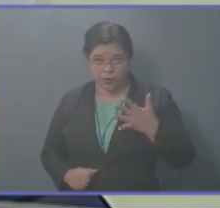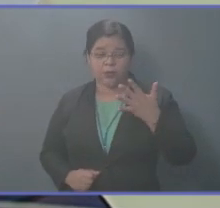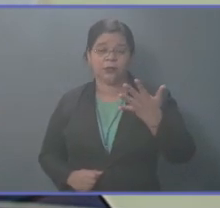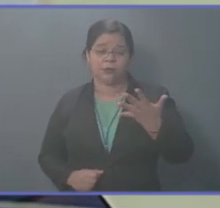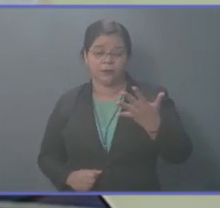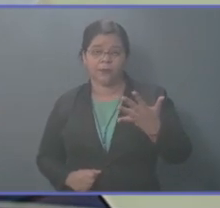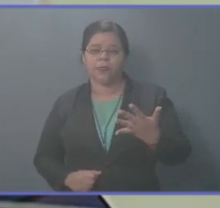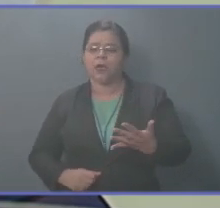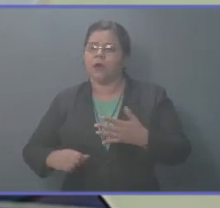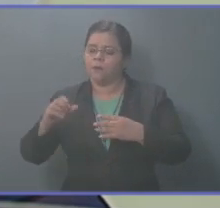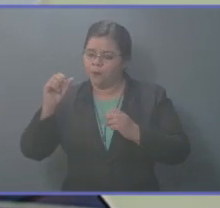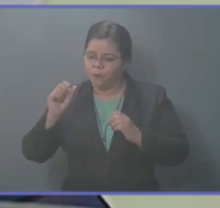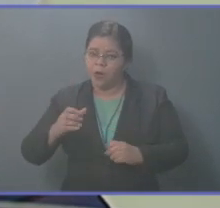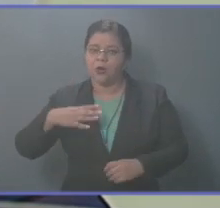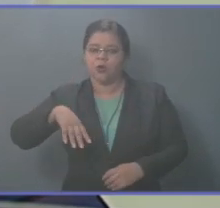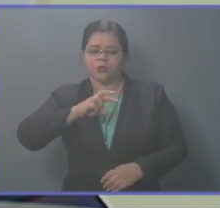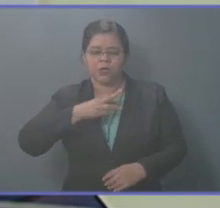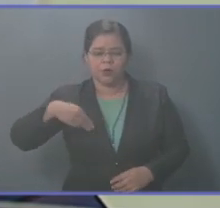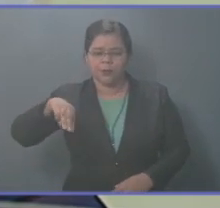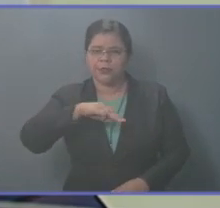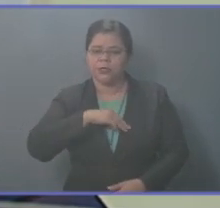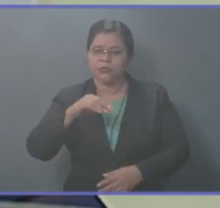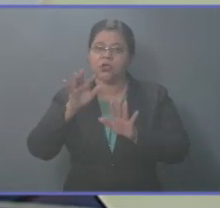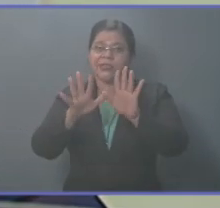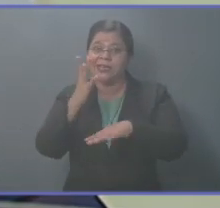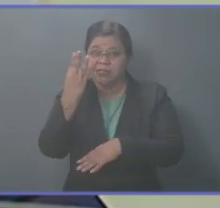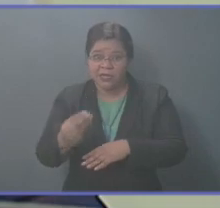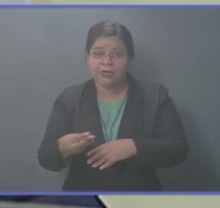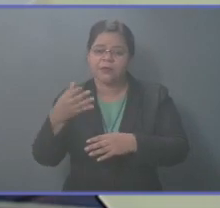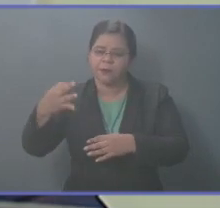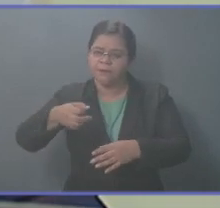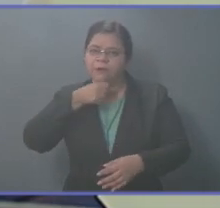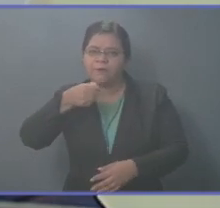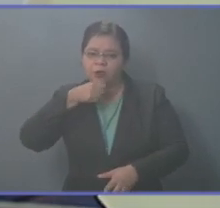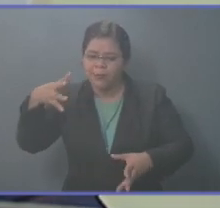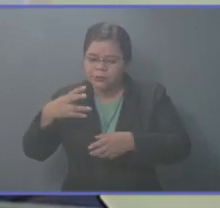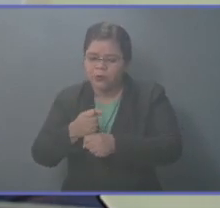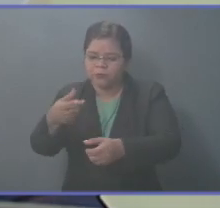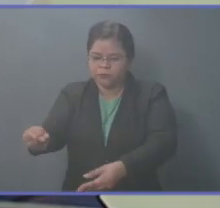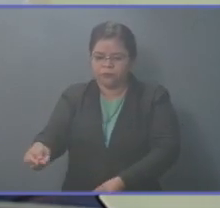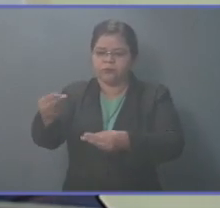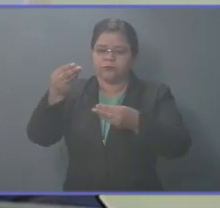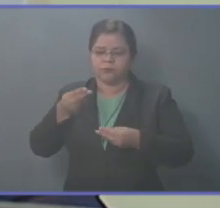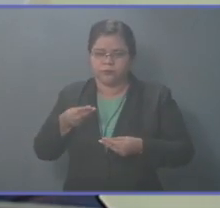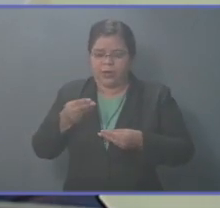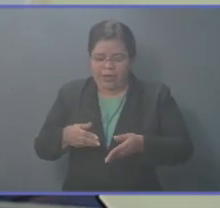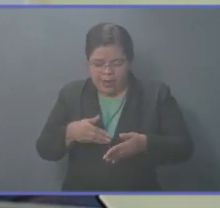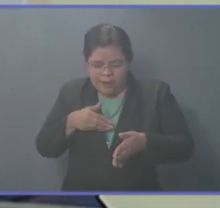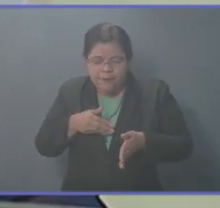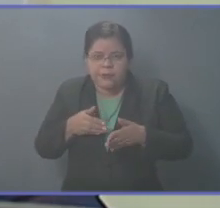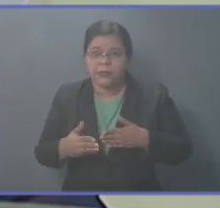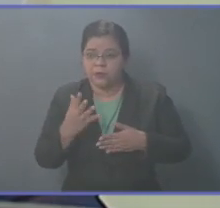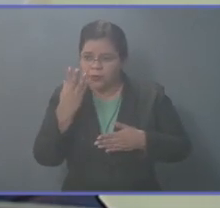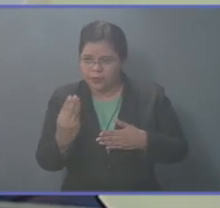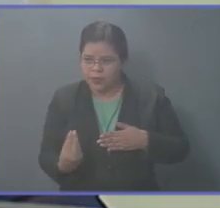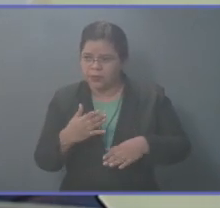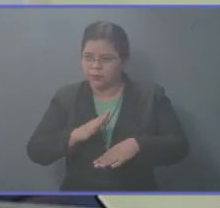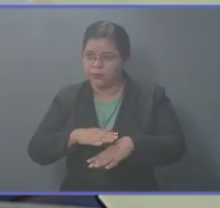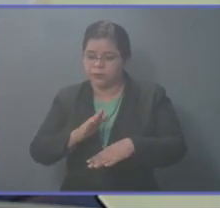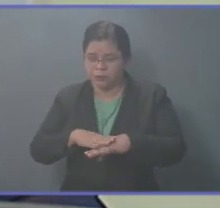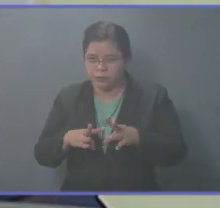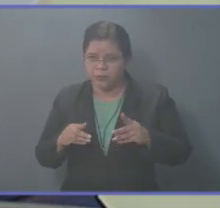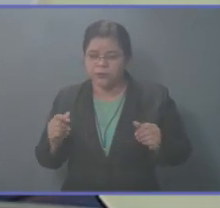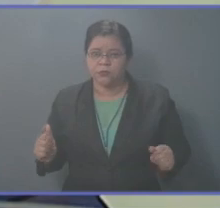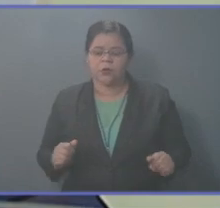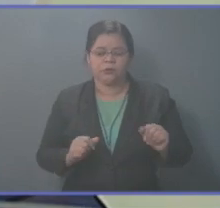Rinda informe al Consejo de Ministros en el plazo de 10 días hábiles contados a partir del siguiente de la notificación de la presente